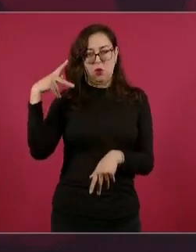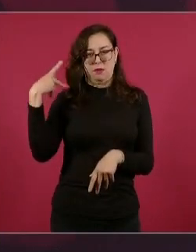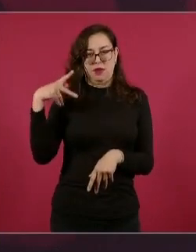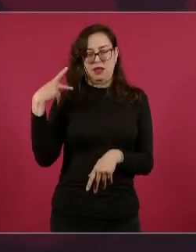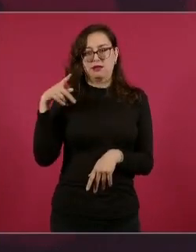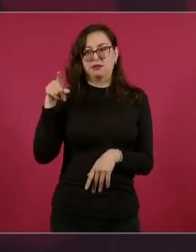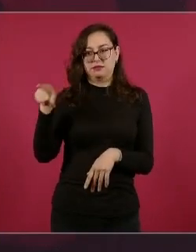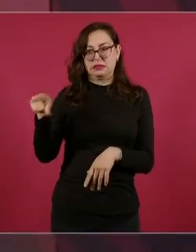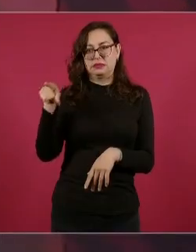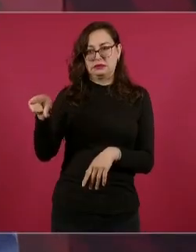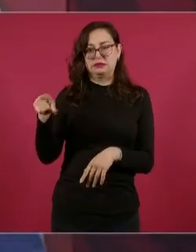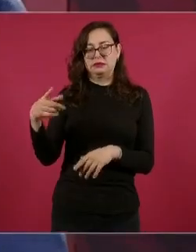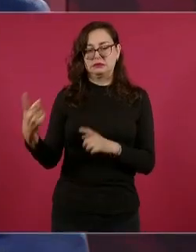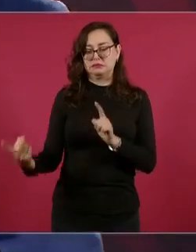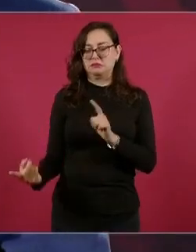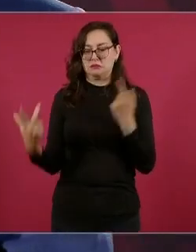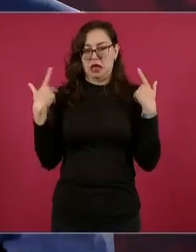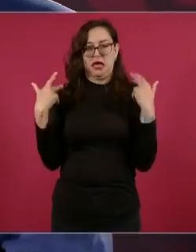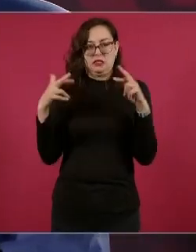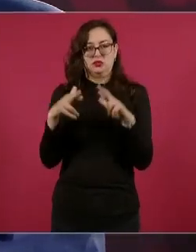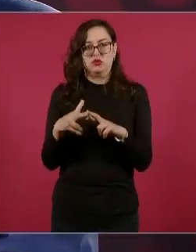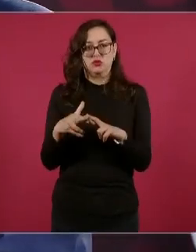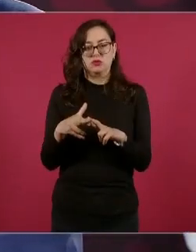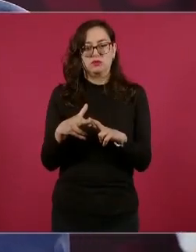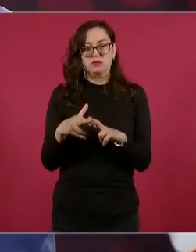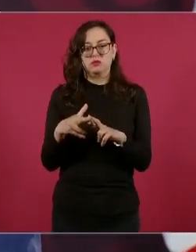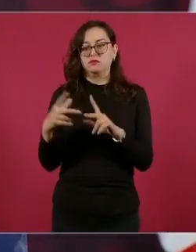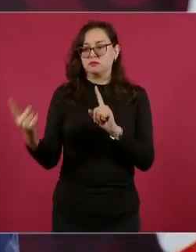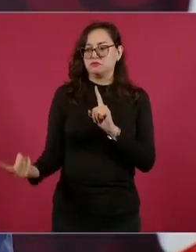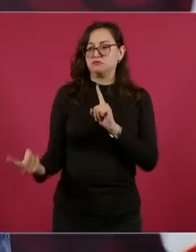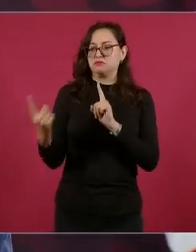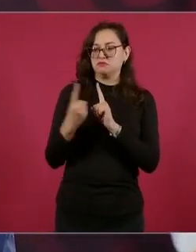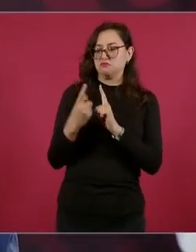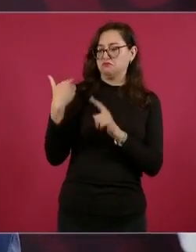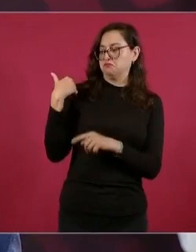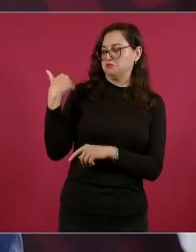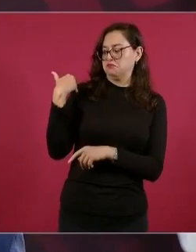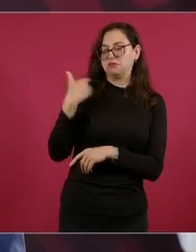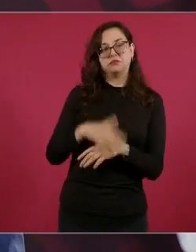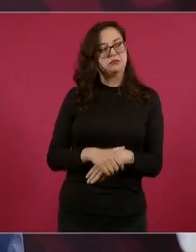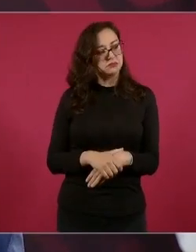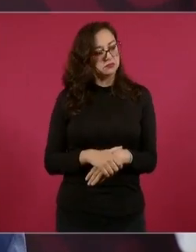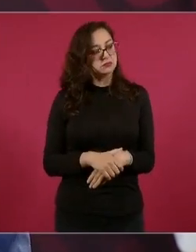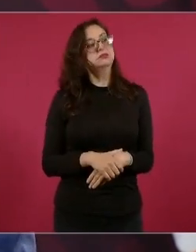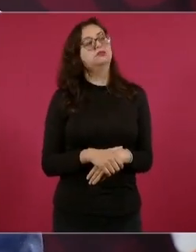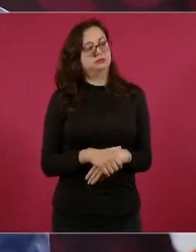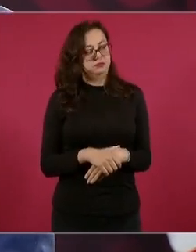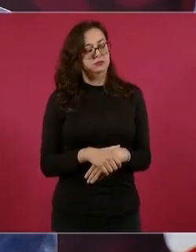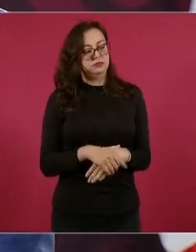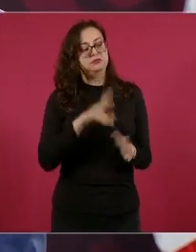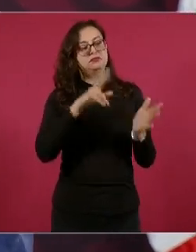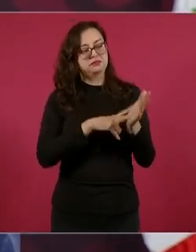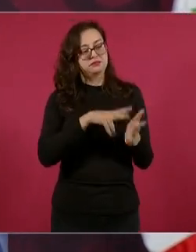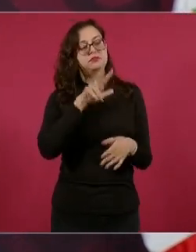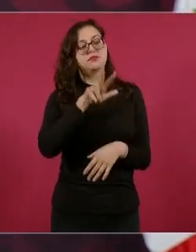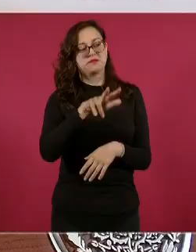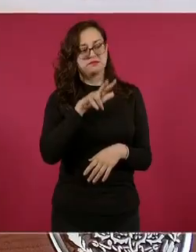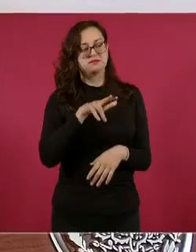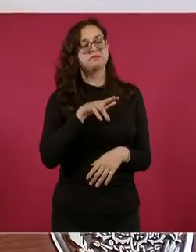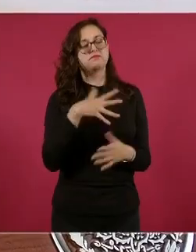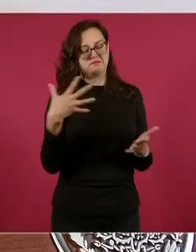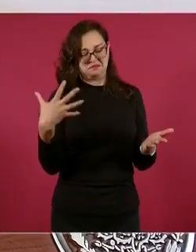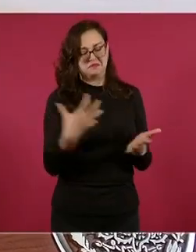Quintín, el maestro: vamos a ganar, licenciado. Y así como el presidente Juárez se